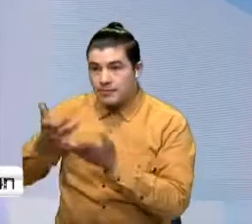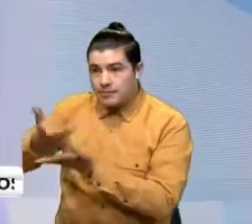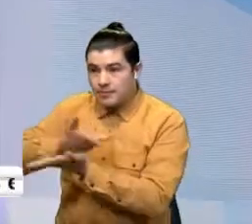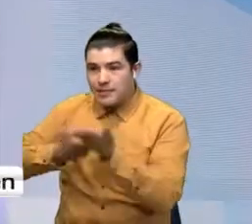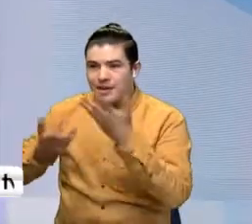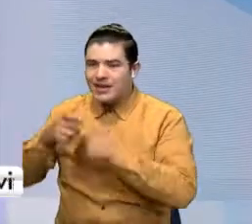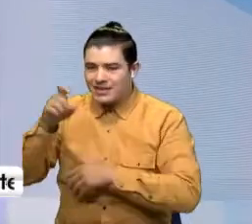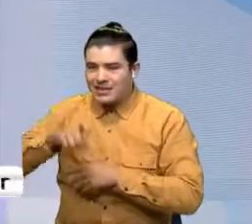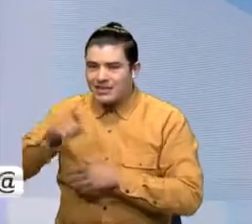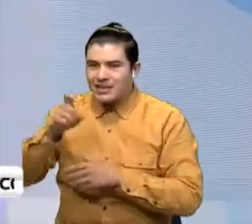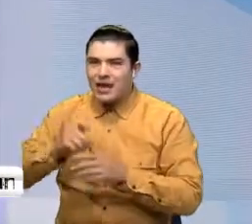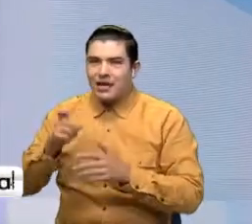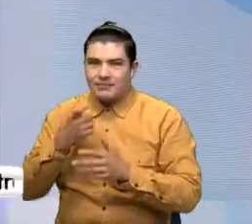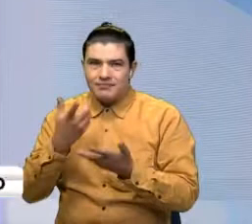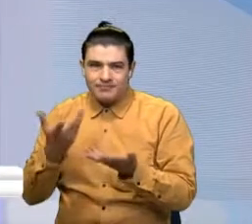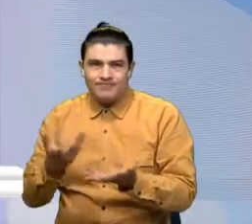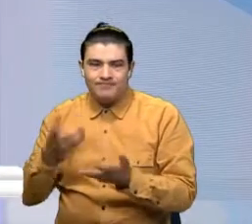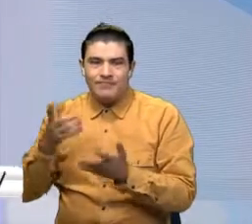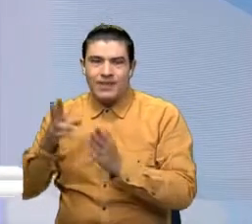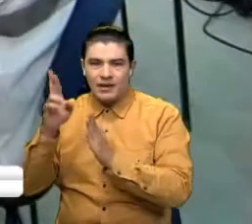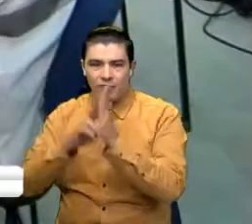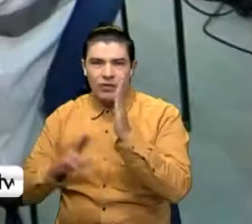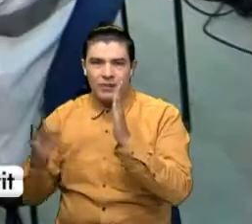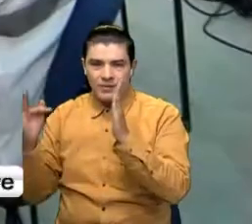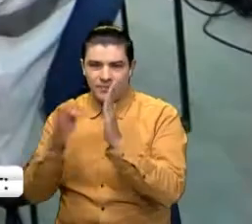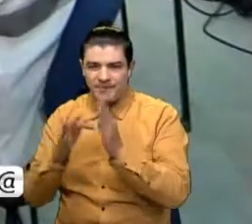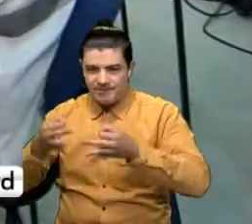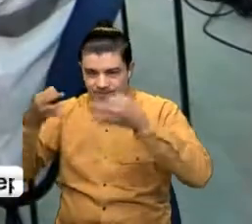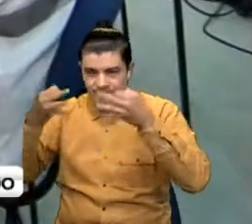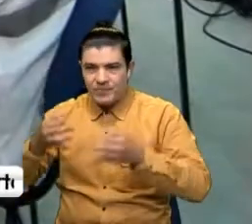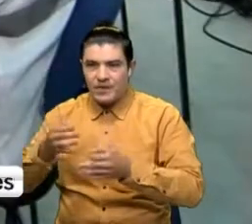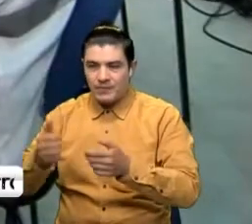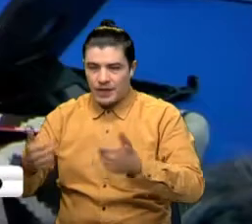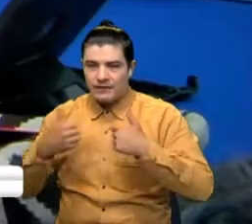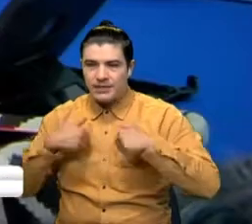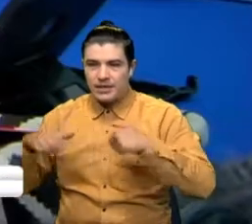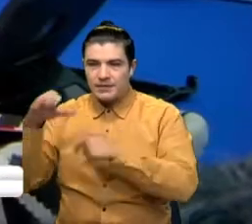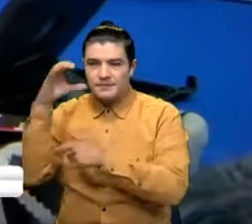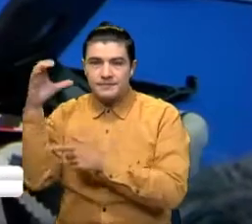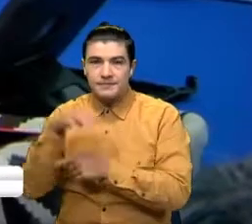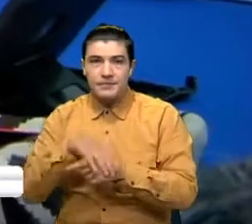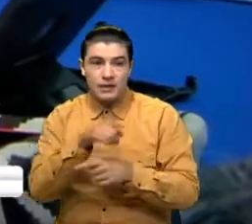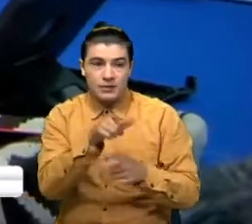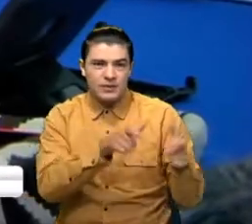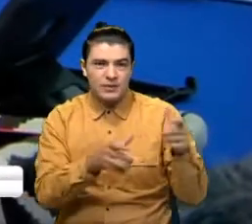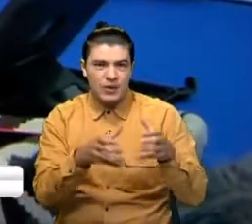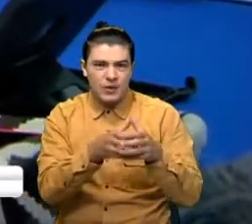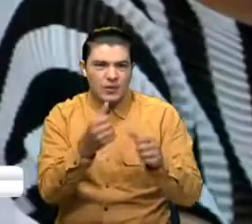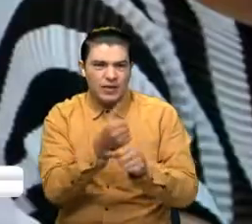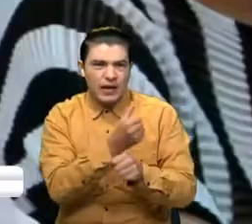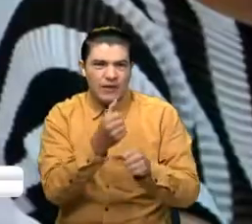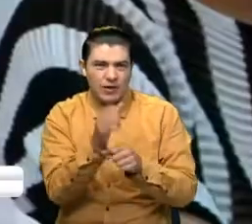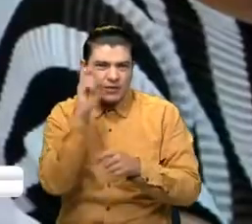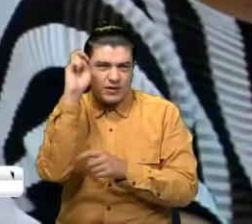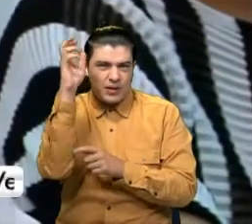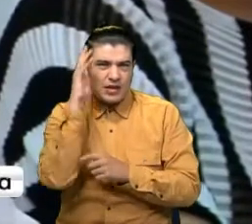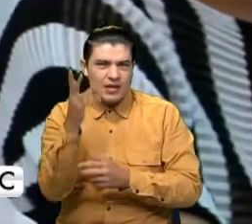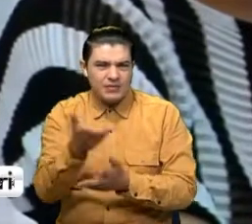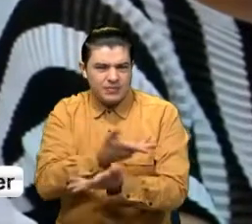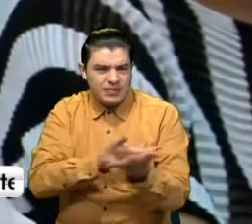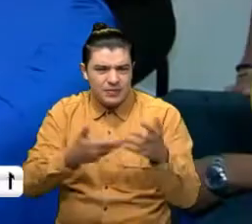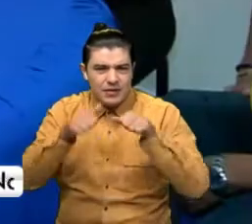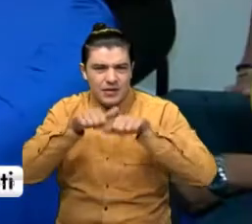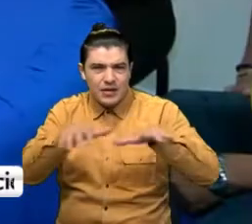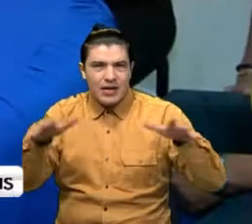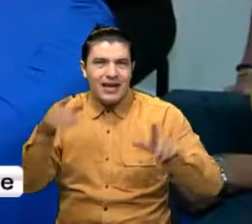una reforma tributaria. El comando regional conformado por las centrales obreras en Norte de Santander decidieron socializar los